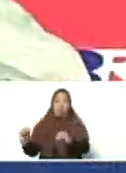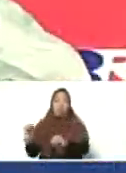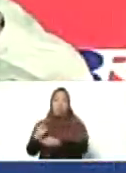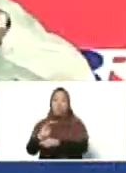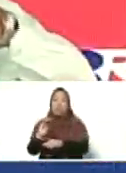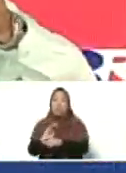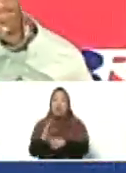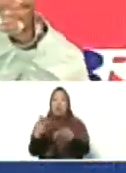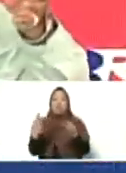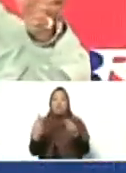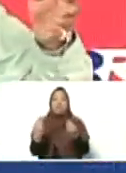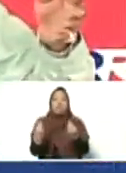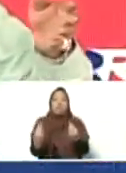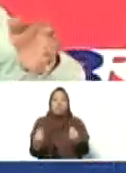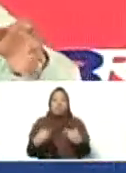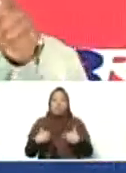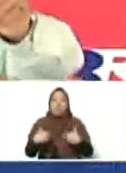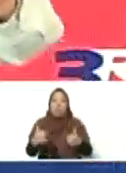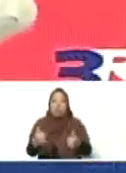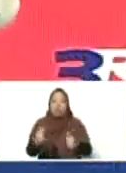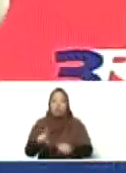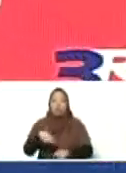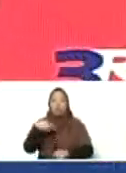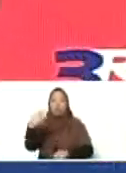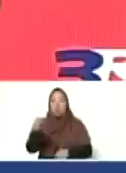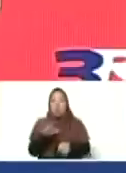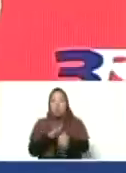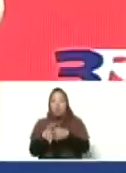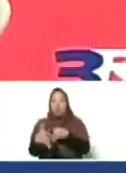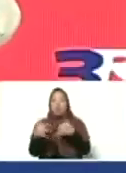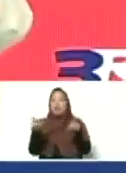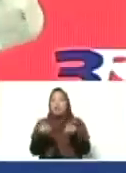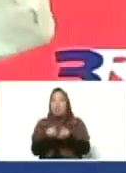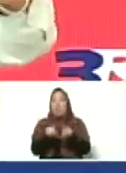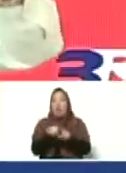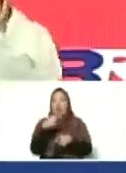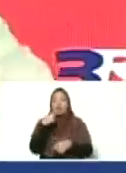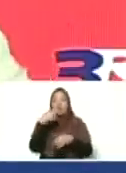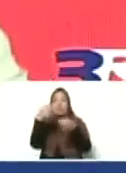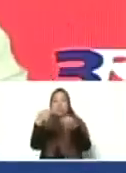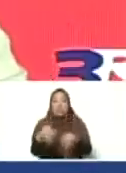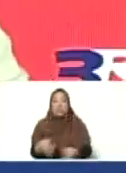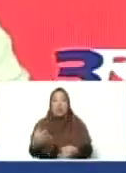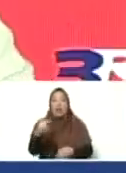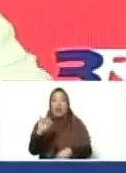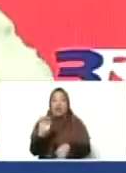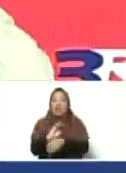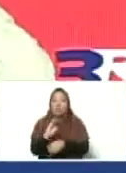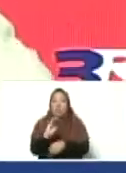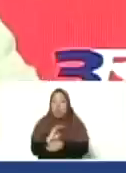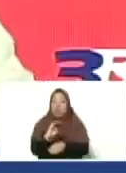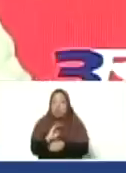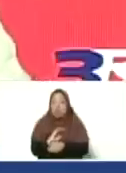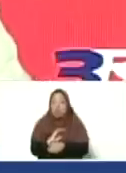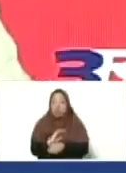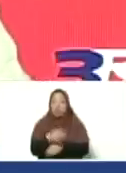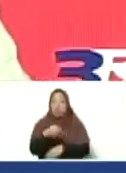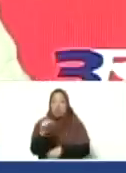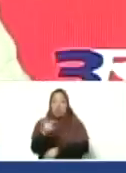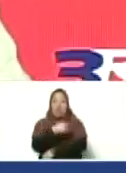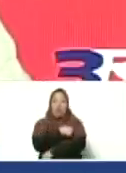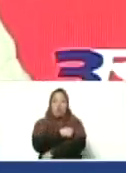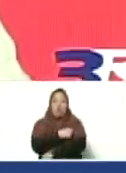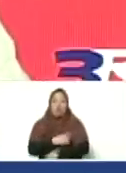va entrando en la etapa de pospandemia el coronavirus es una realidad hay que cuidarse hay que vacunarse